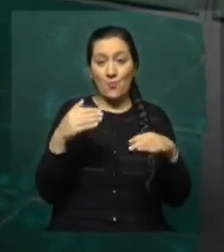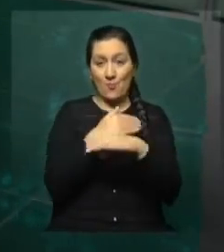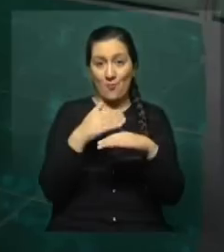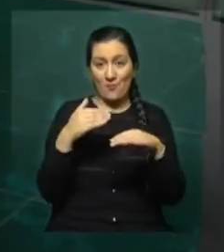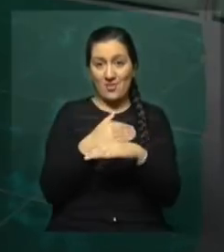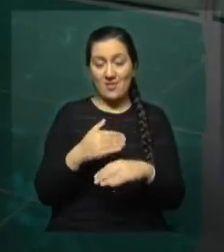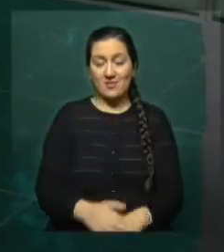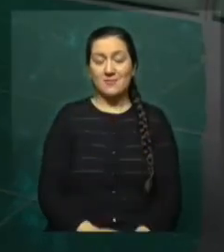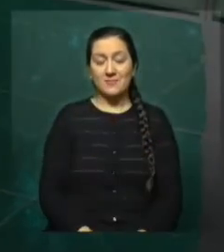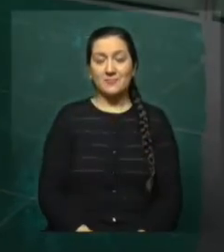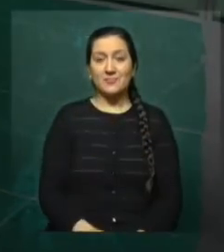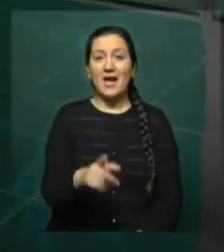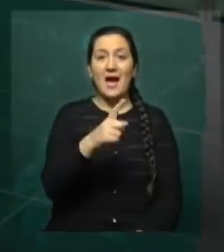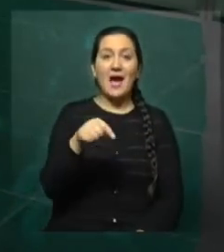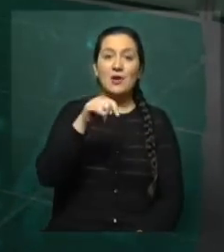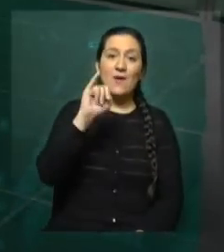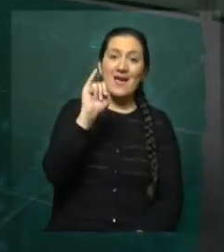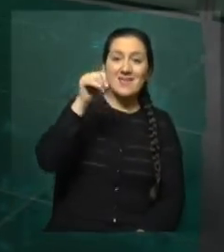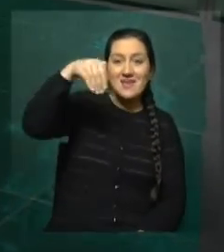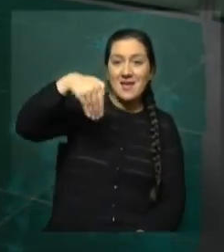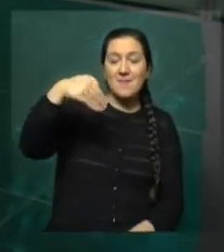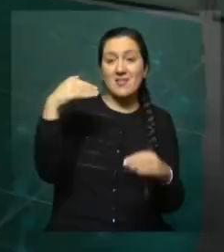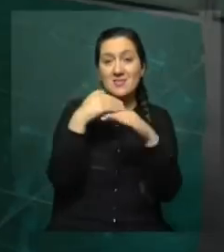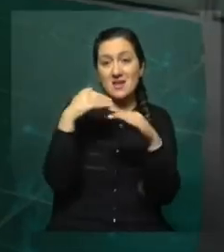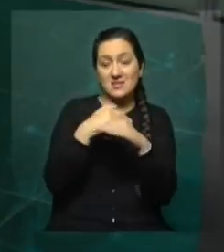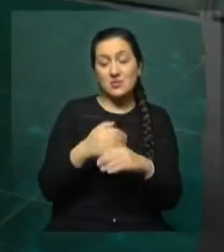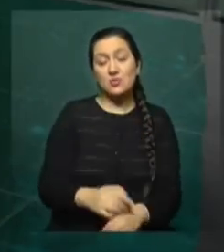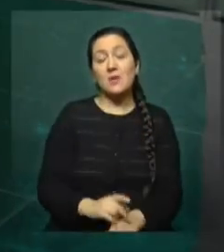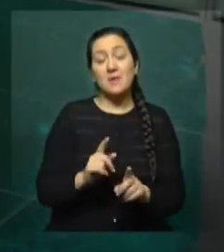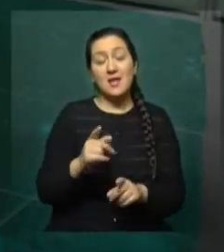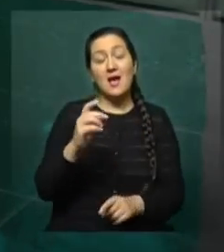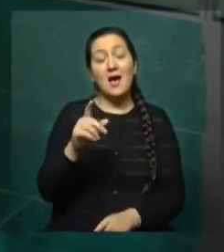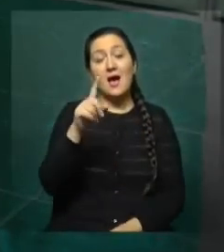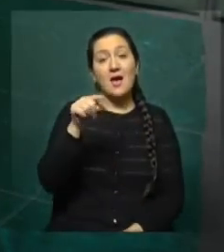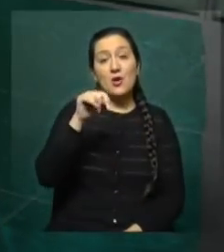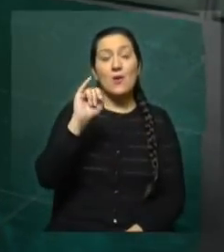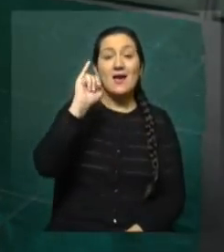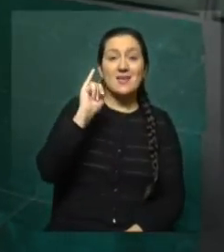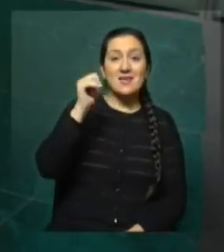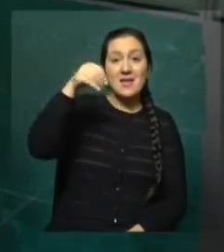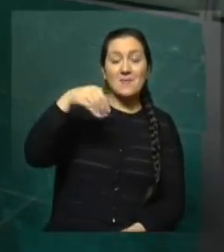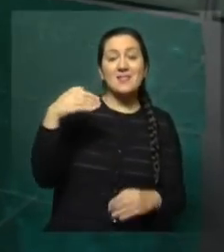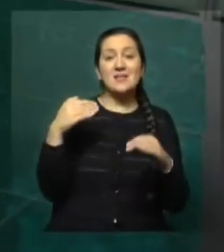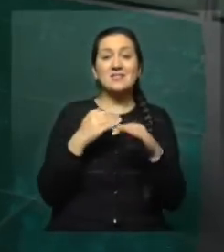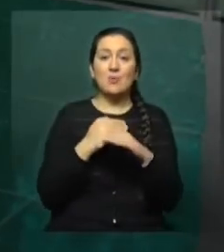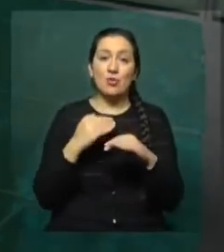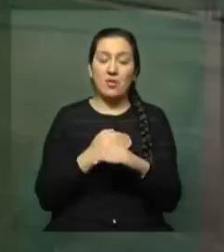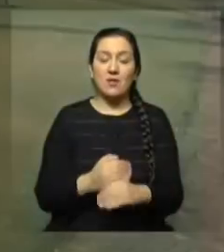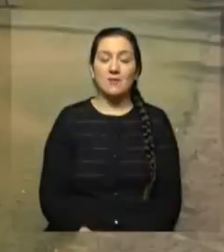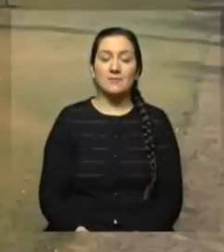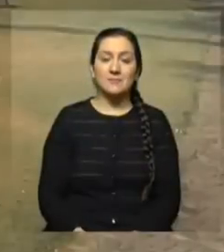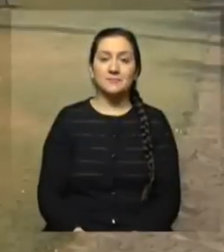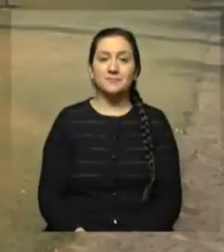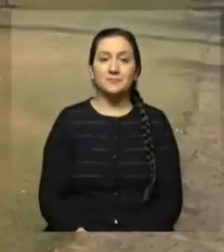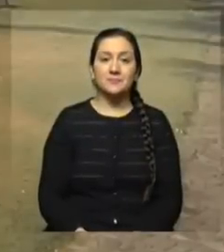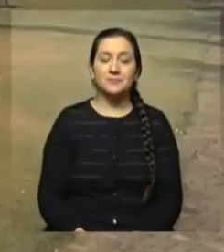ustedes saben @im tránsito@mv transporte todo lo que ocurre en tiempo real con el tránsito en la capital